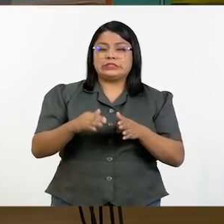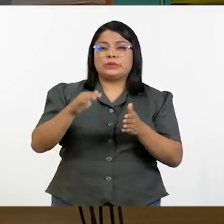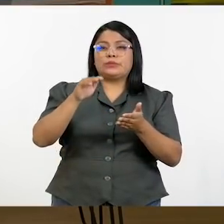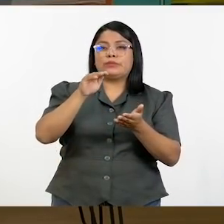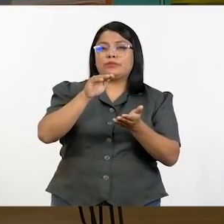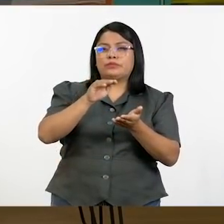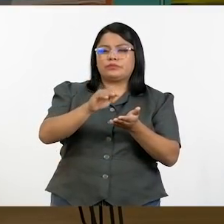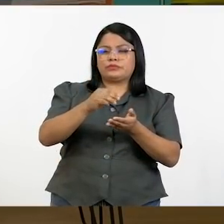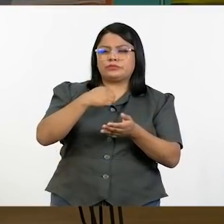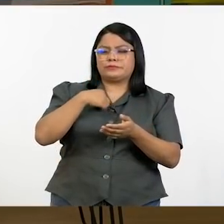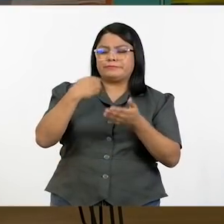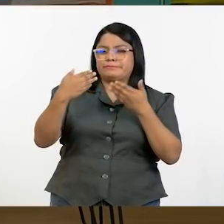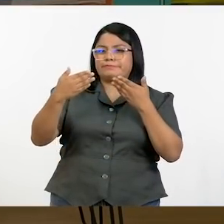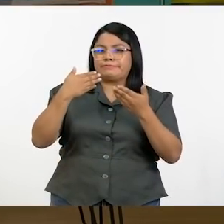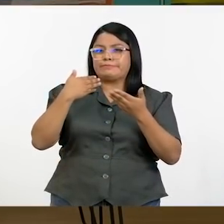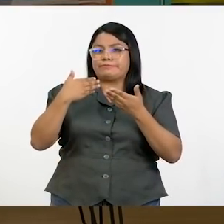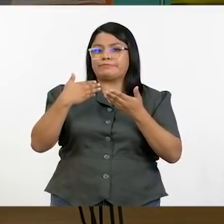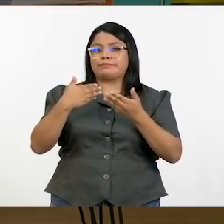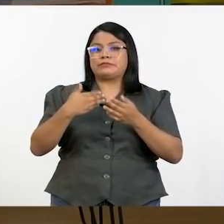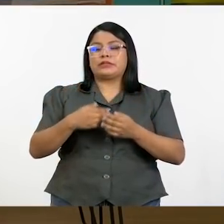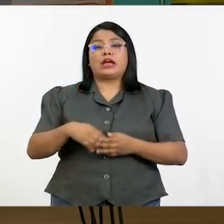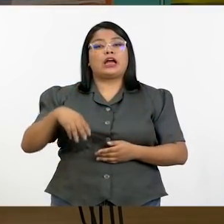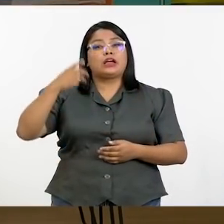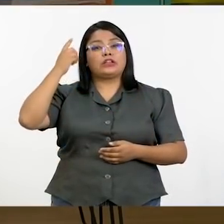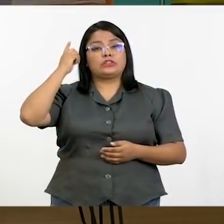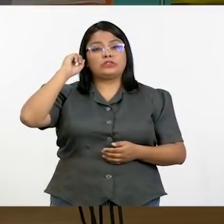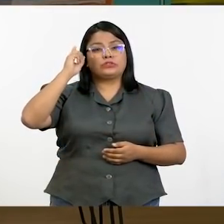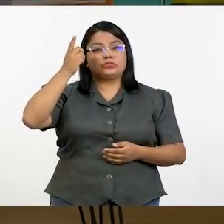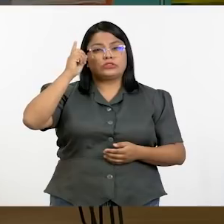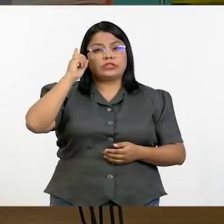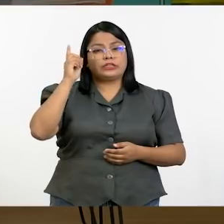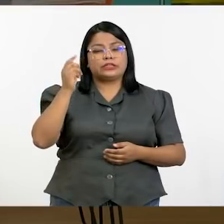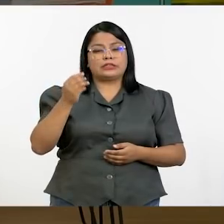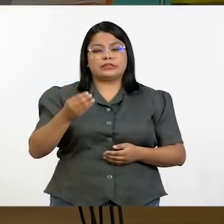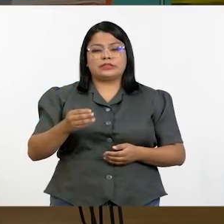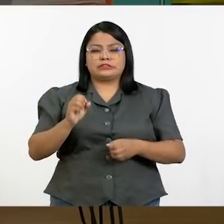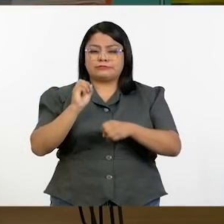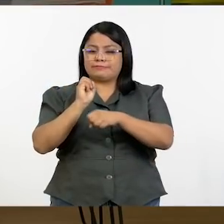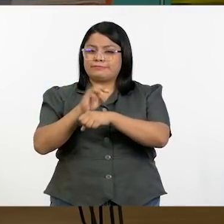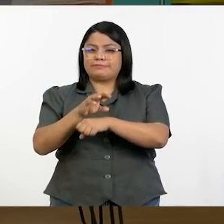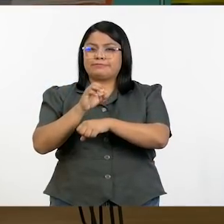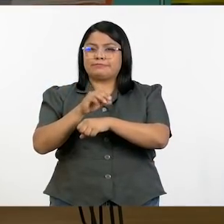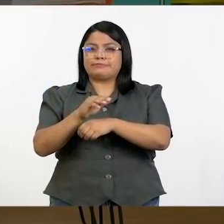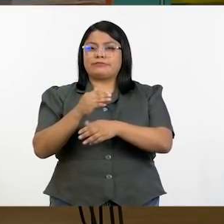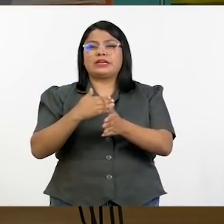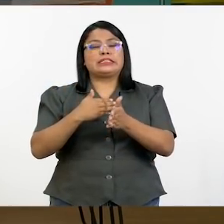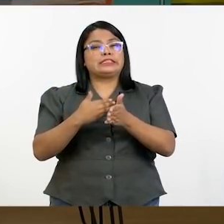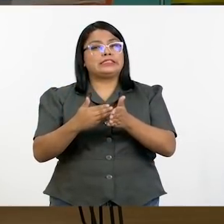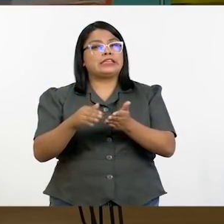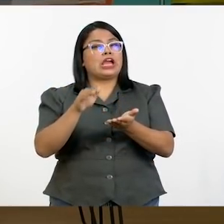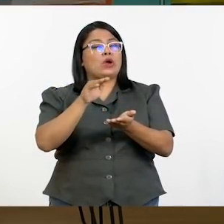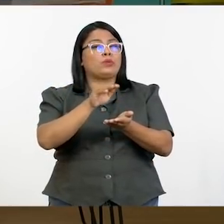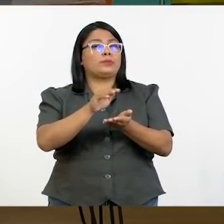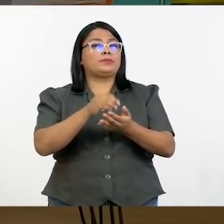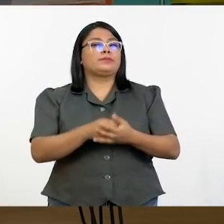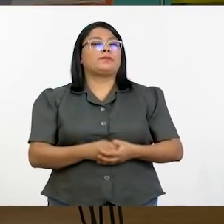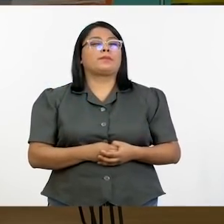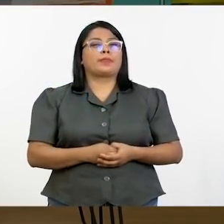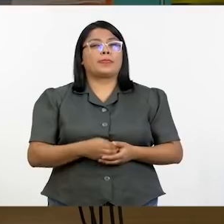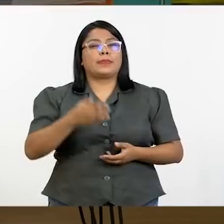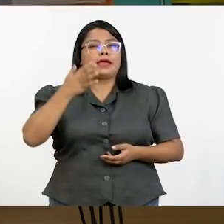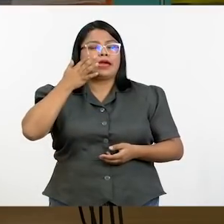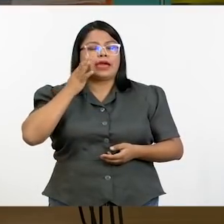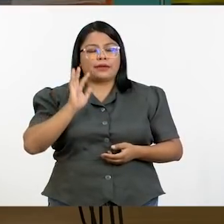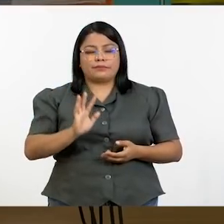inicio de la unidad, como te decía, se le dan al docente una serie de sugerencias para iniciar esta unidad.